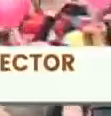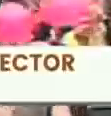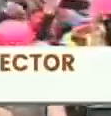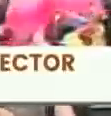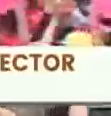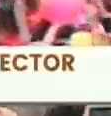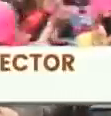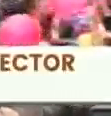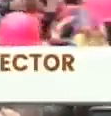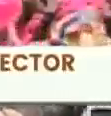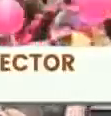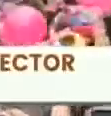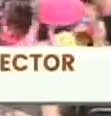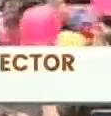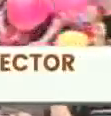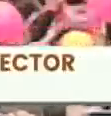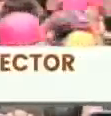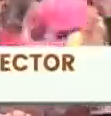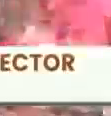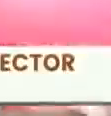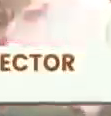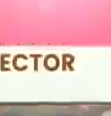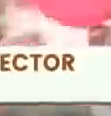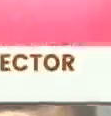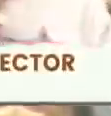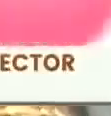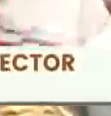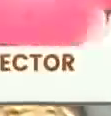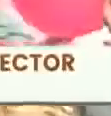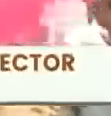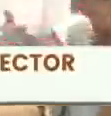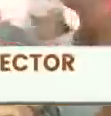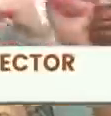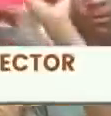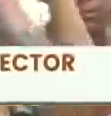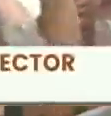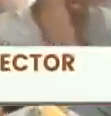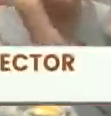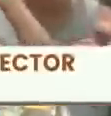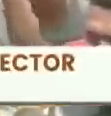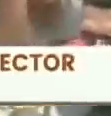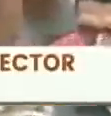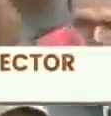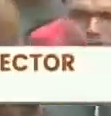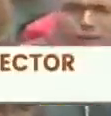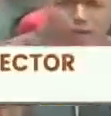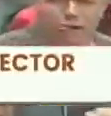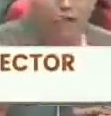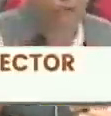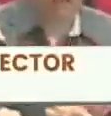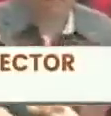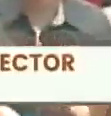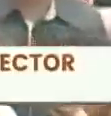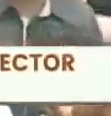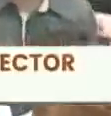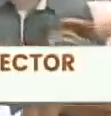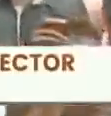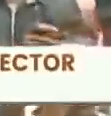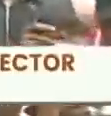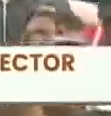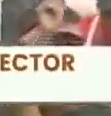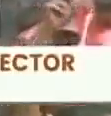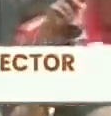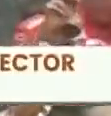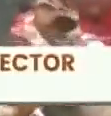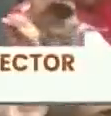puerta en el Valle del Morboy. Yo no me quedo en la casa, pues al combate me